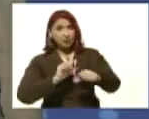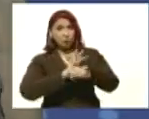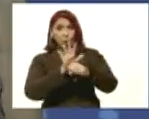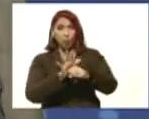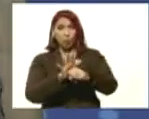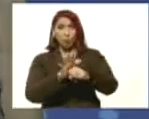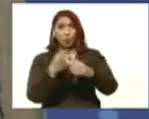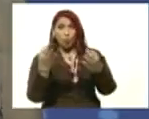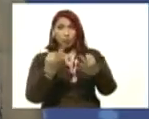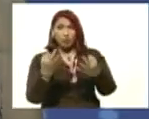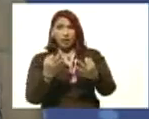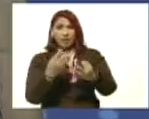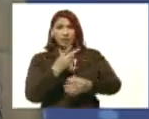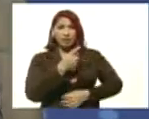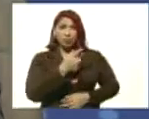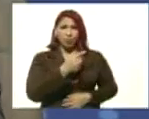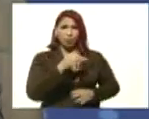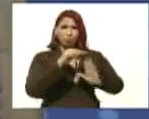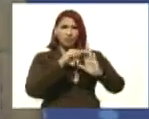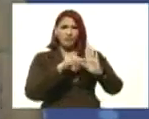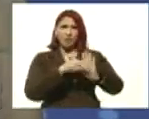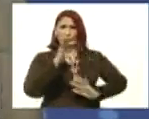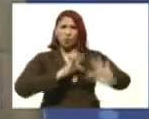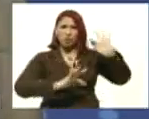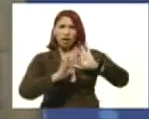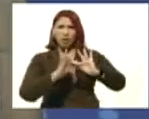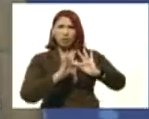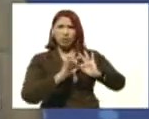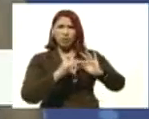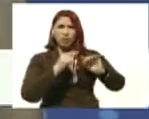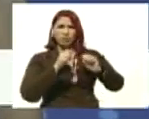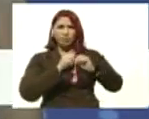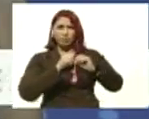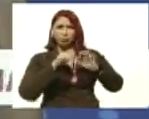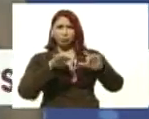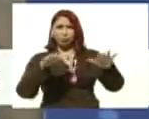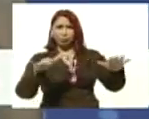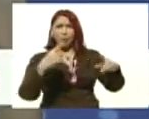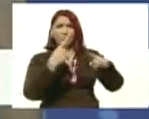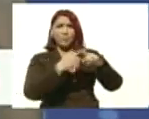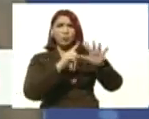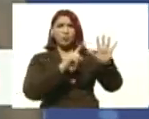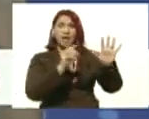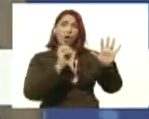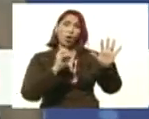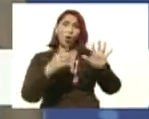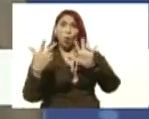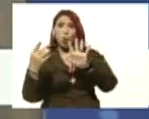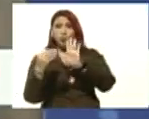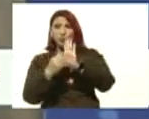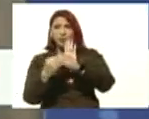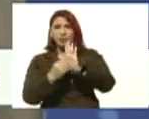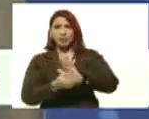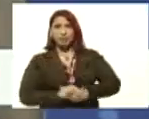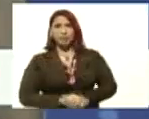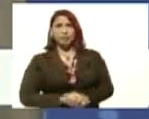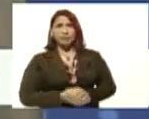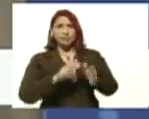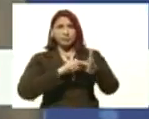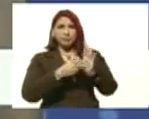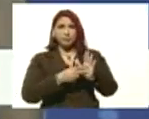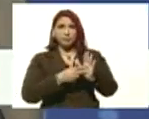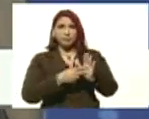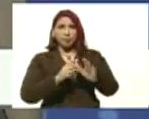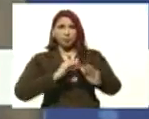y segundo tiene un nivel de contagio que multiplica por 6 a 8 veces. Es decir, contagia